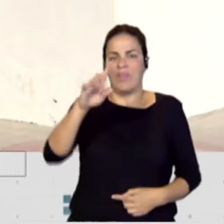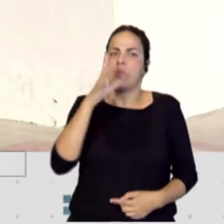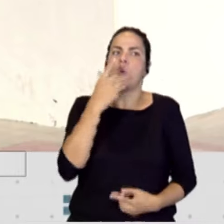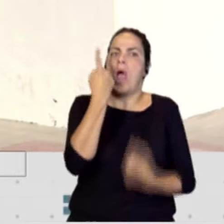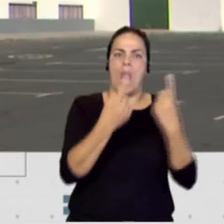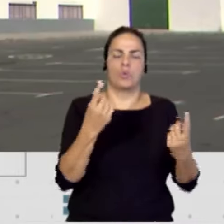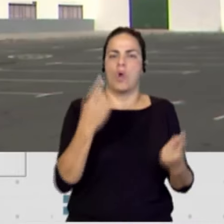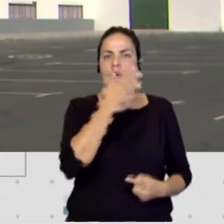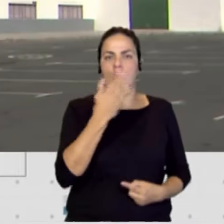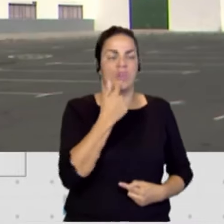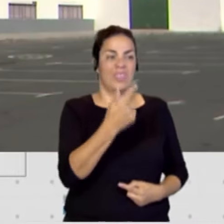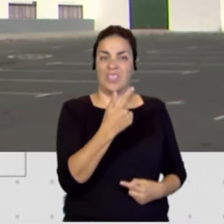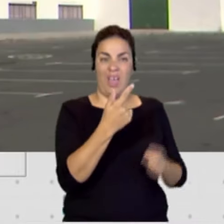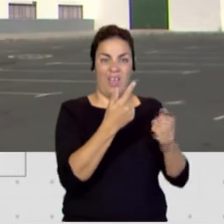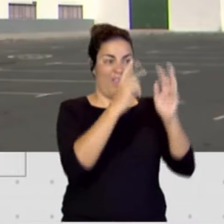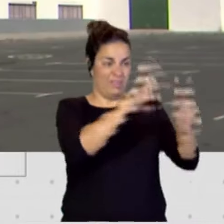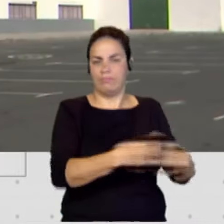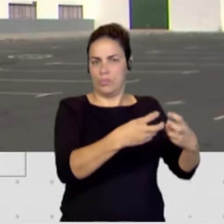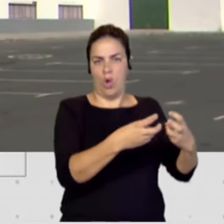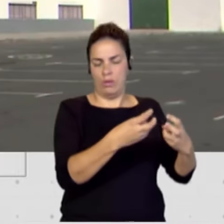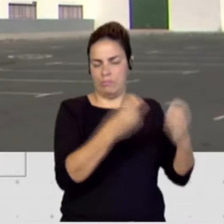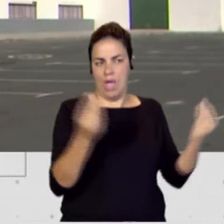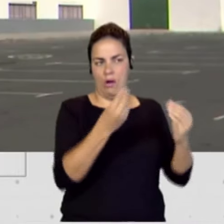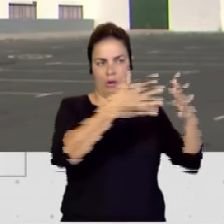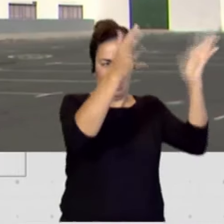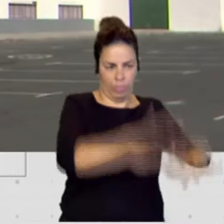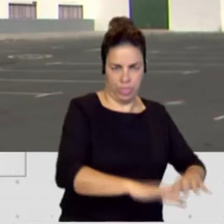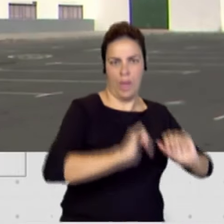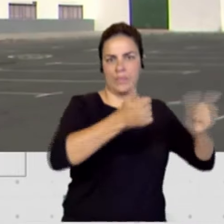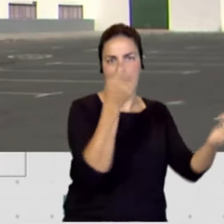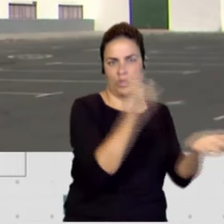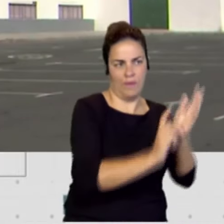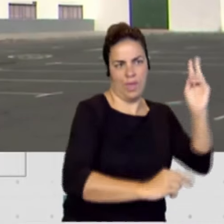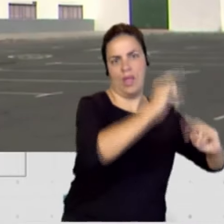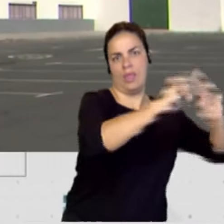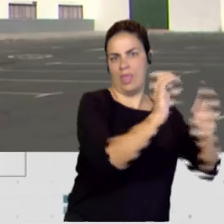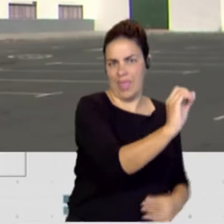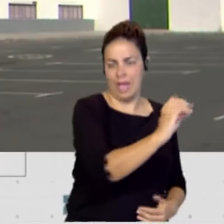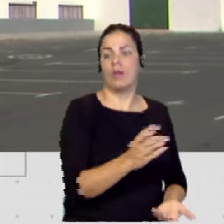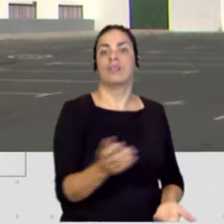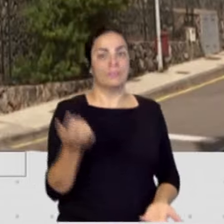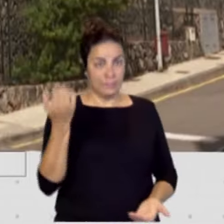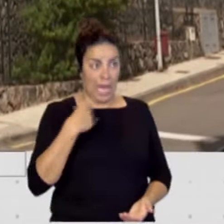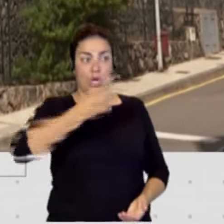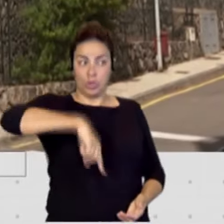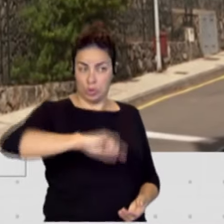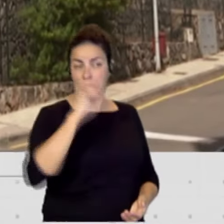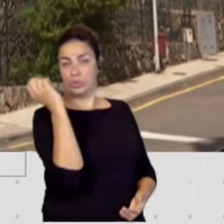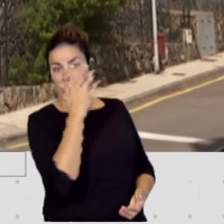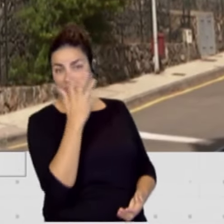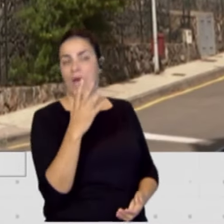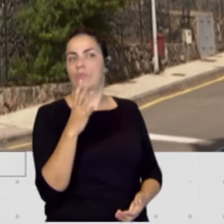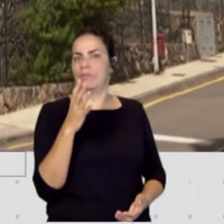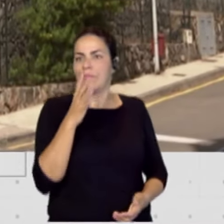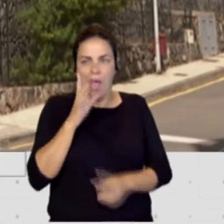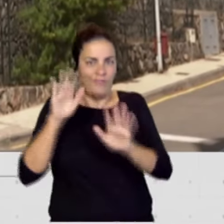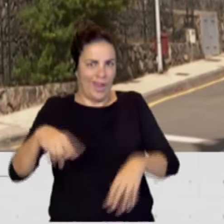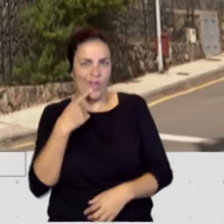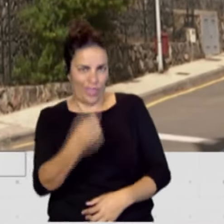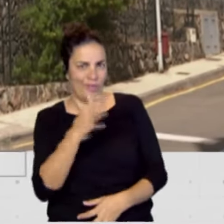lo dijo y ahora ya lo ha ratificado era una noticia que nosotros muchos sospechábamos cuando ves el estado lamentable en el que están